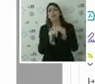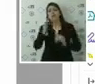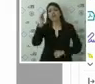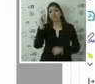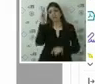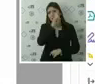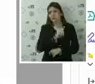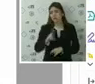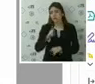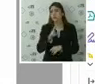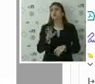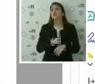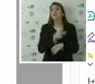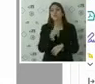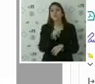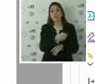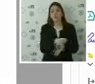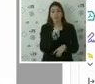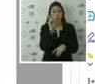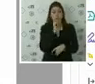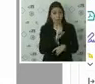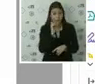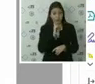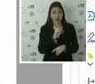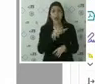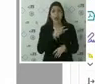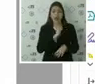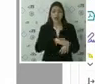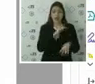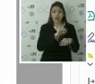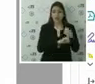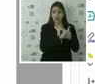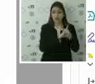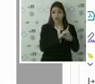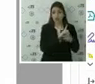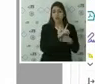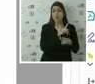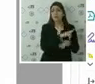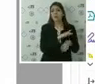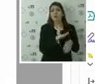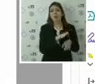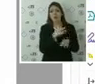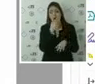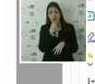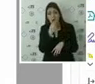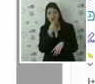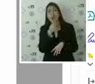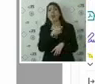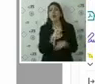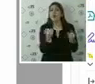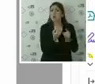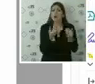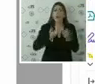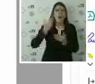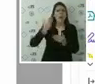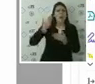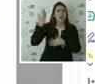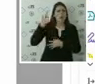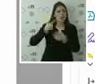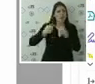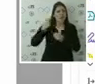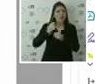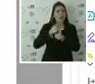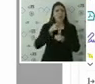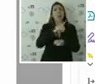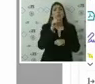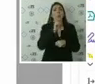bien ejercidas, puesto que las mujeres, además de ser muy vulnerables ante el género contrario, también se está teniendo un retroceso de años atrás, donde solo la mujer se